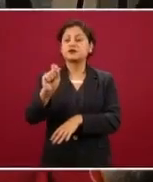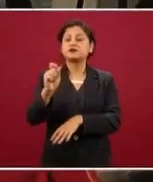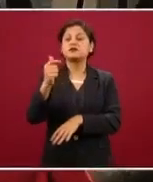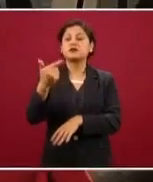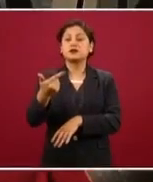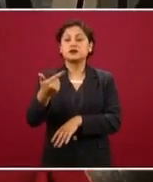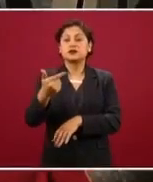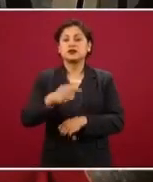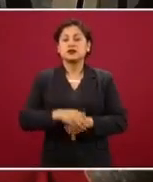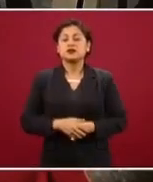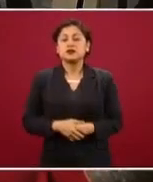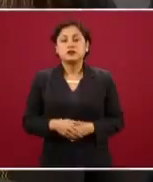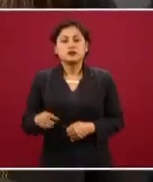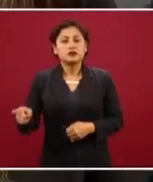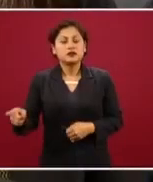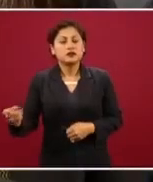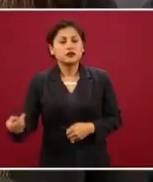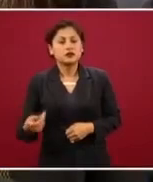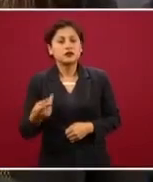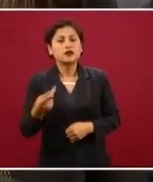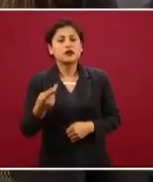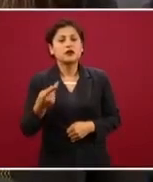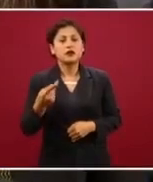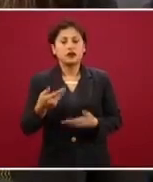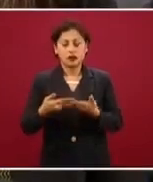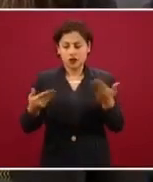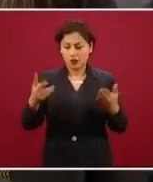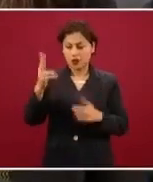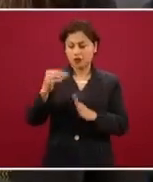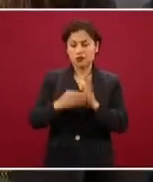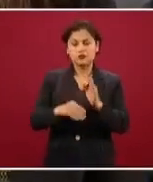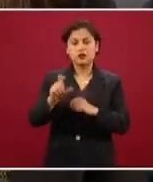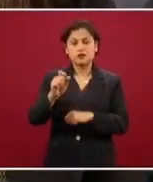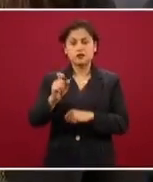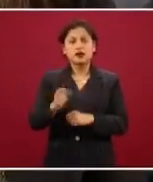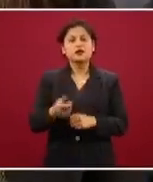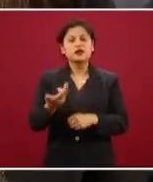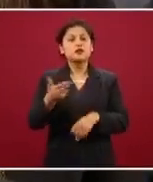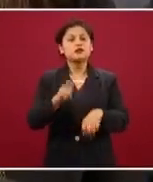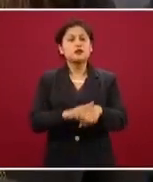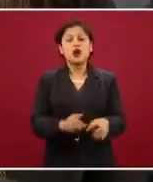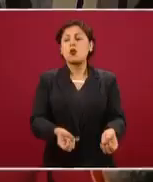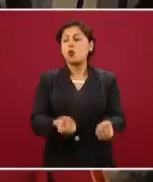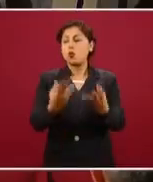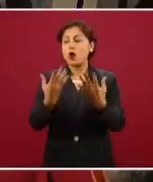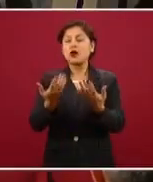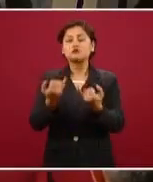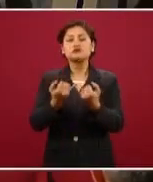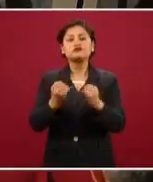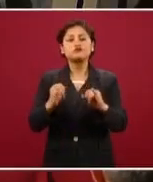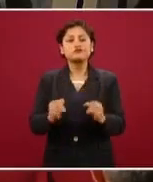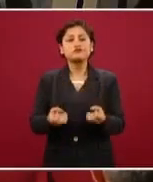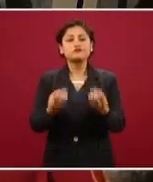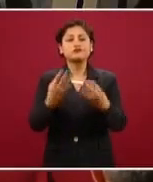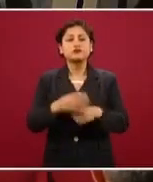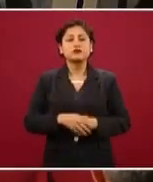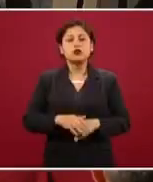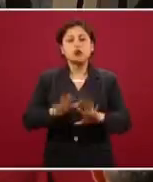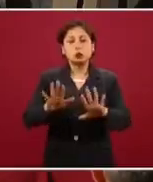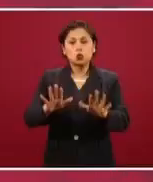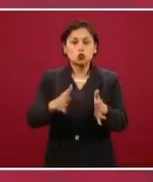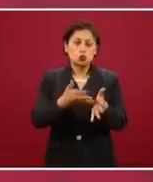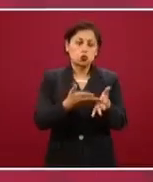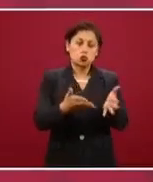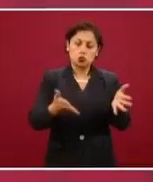327. ¿Y en este 2020 como cuántos se van a inaugurar? Pues vamos a terminar la mayoría, pero hay un